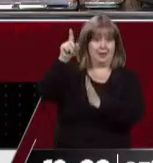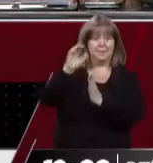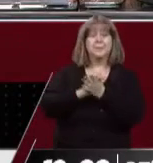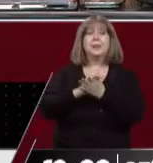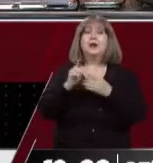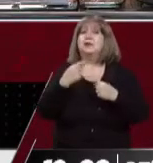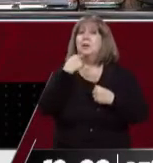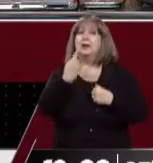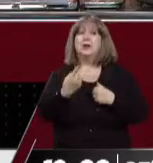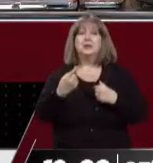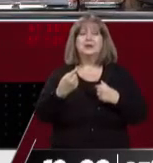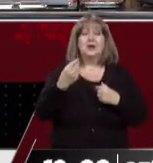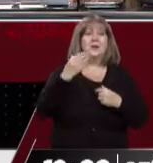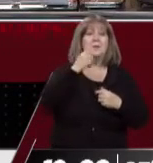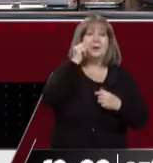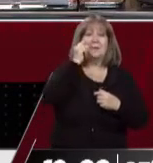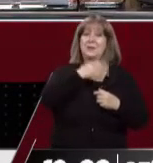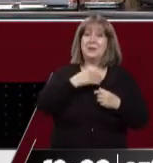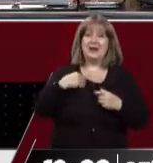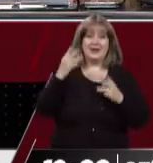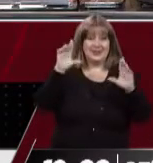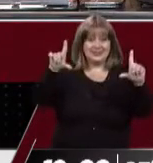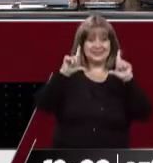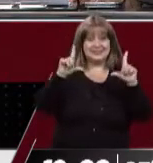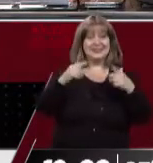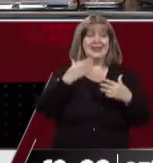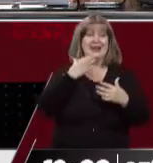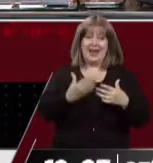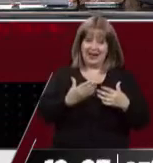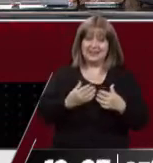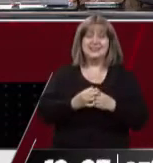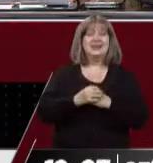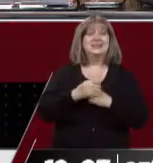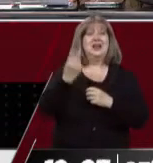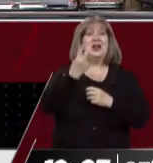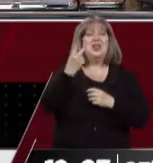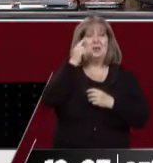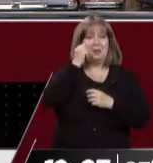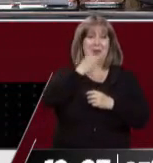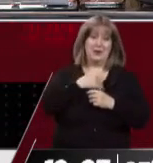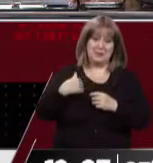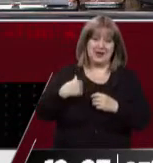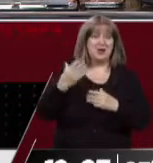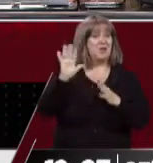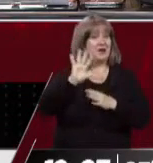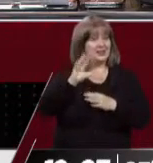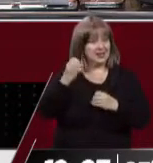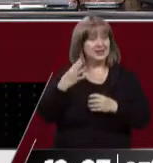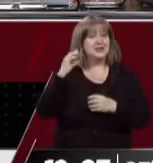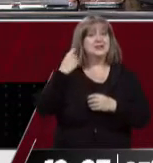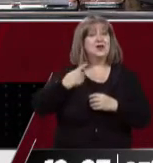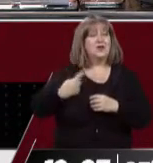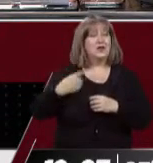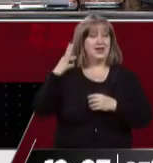cómo está Beni. Ah, están los dos. Muchas gracias por la comunicación, tanto Solange como Sebastián, los papás de Beni. ¿Cómo les va? Sofía Fernández y Gisela